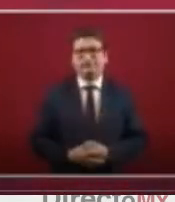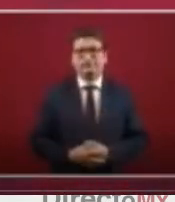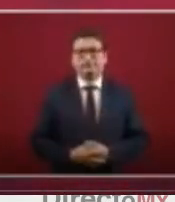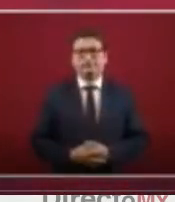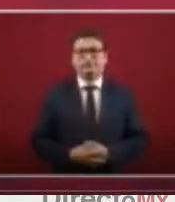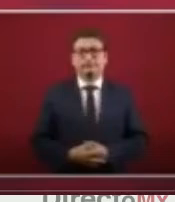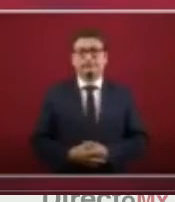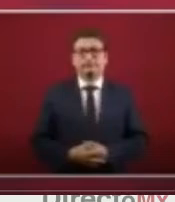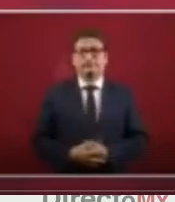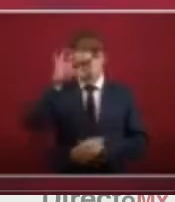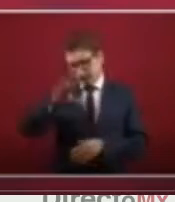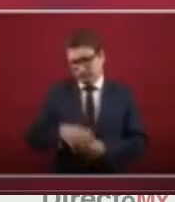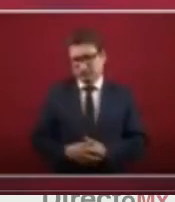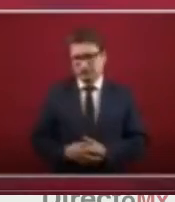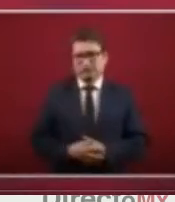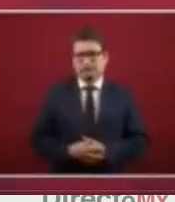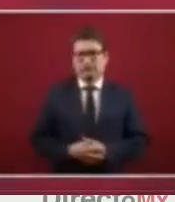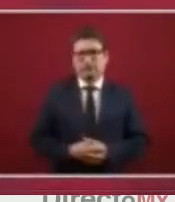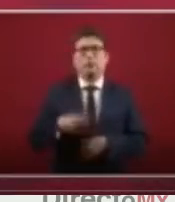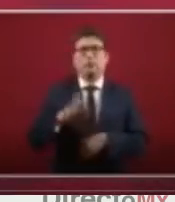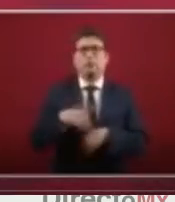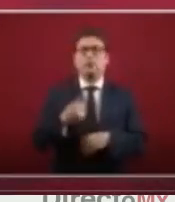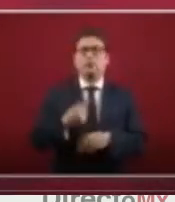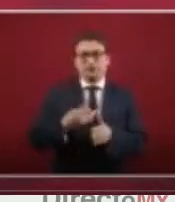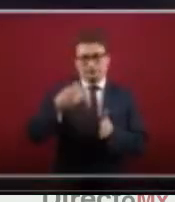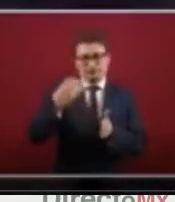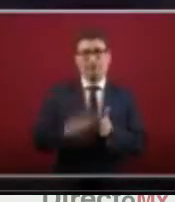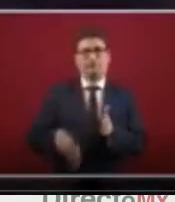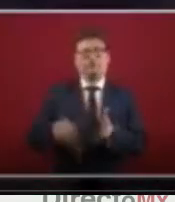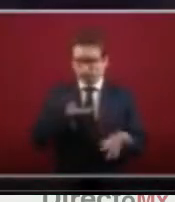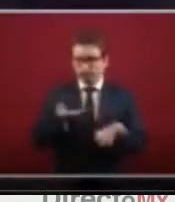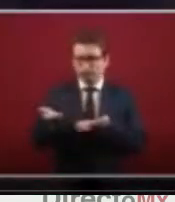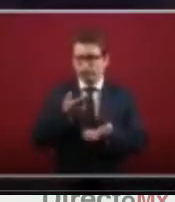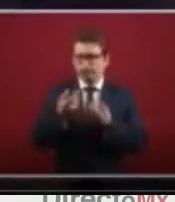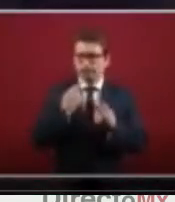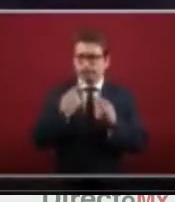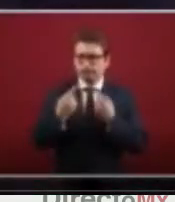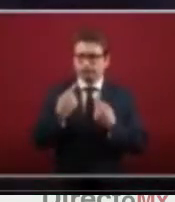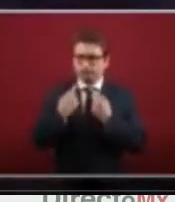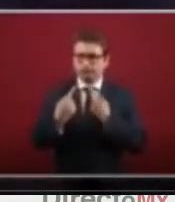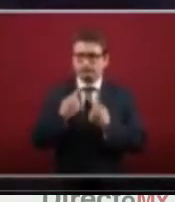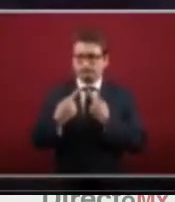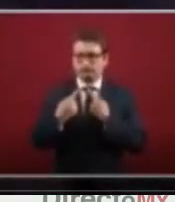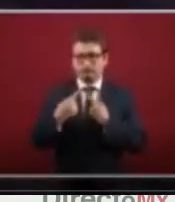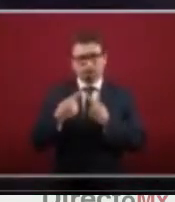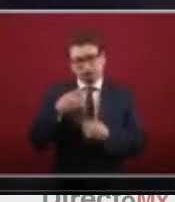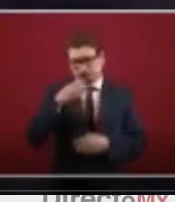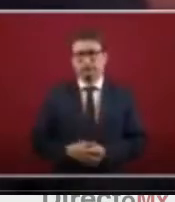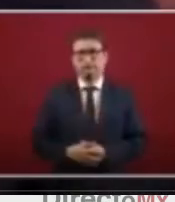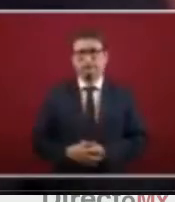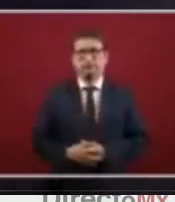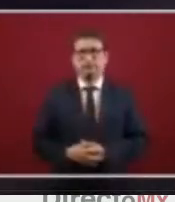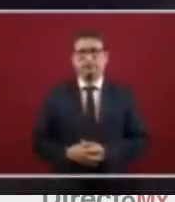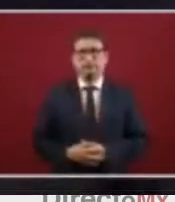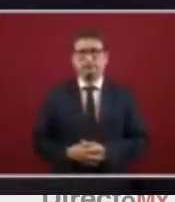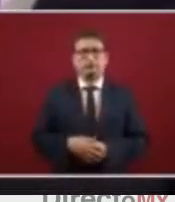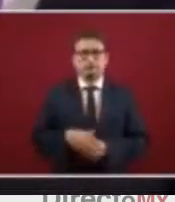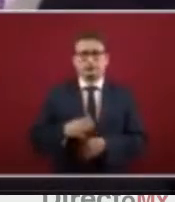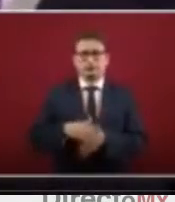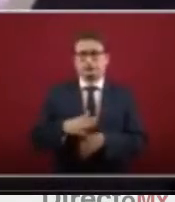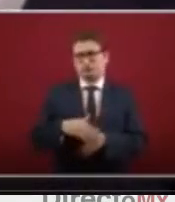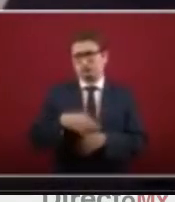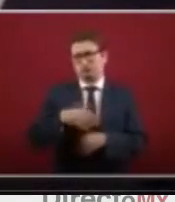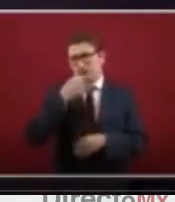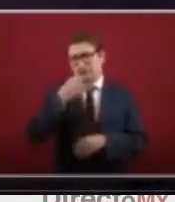lo que es la minería porque hace falta llegar a un acuerdo entonces les comunico les